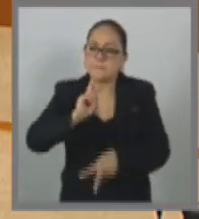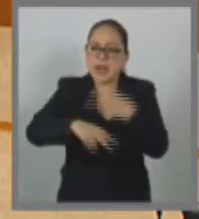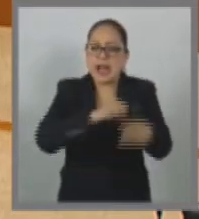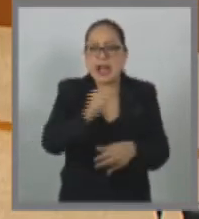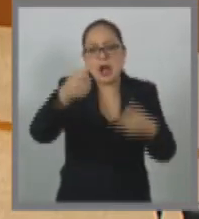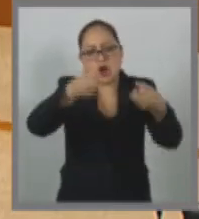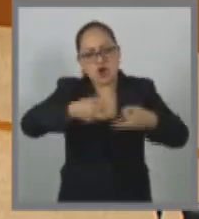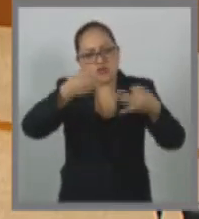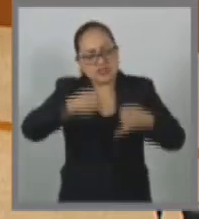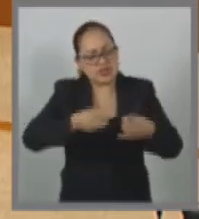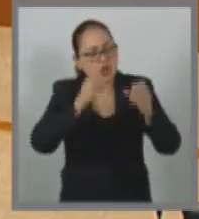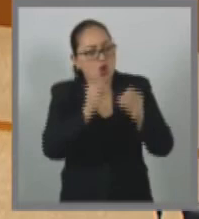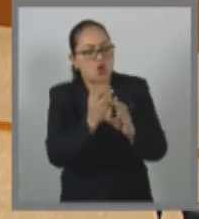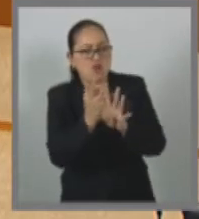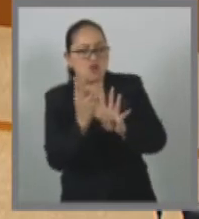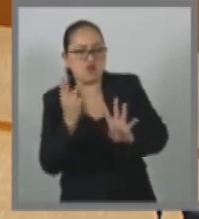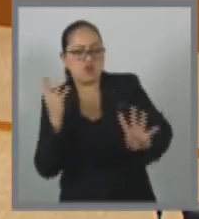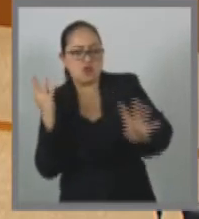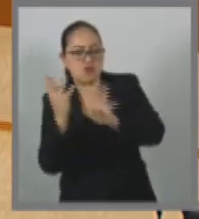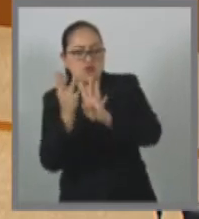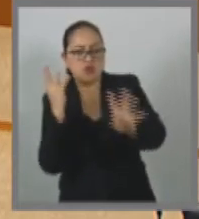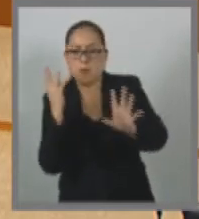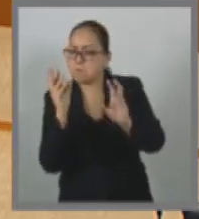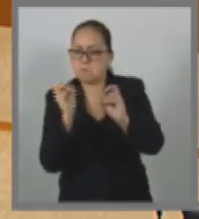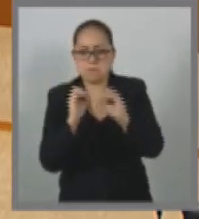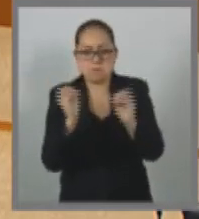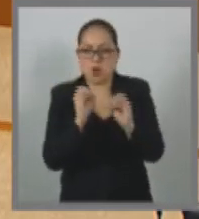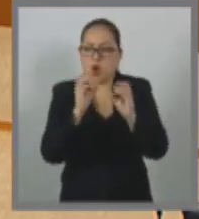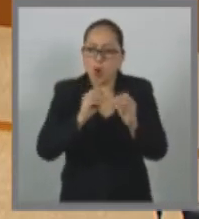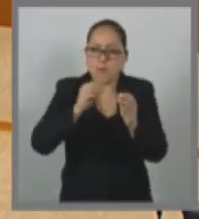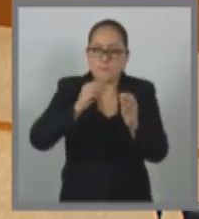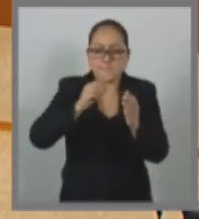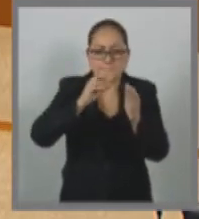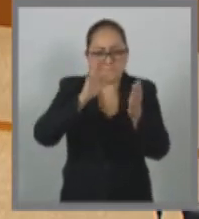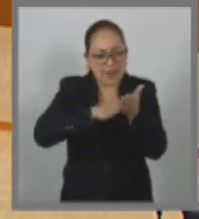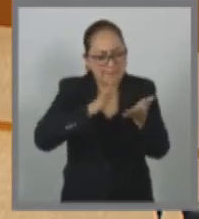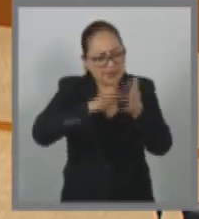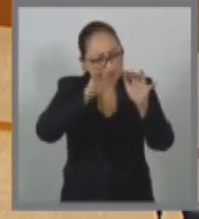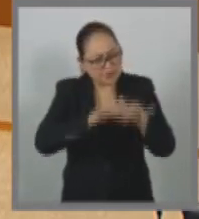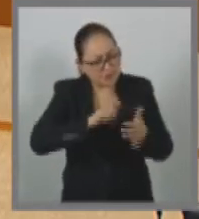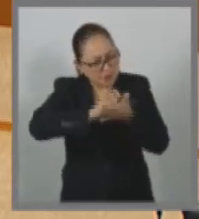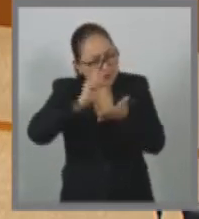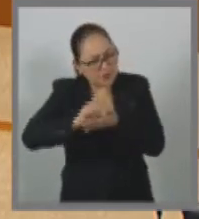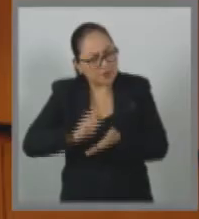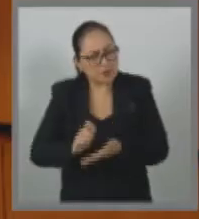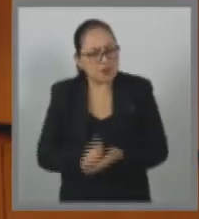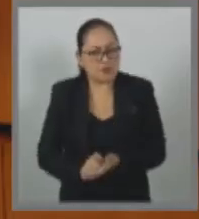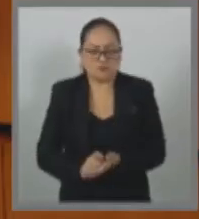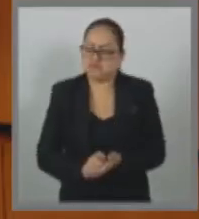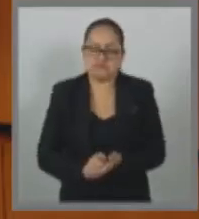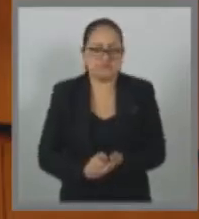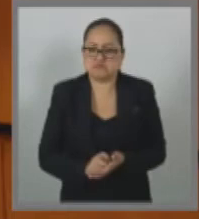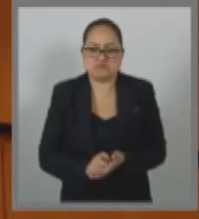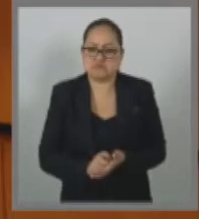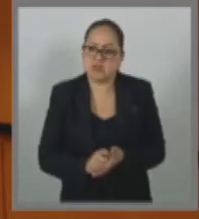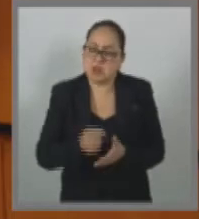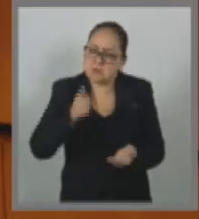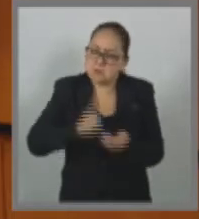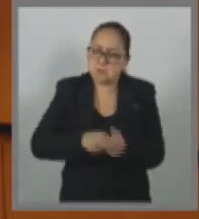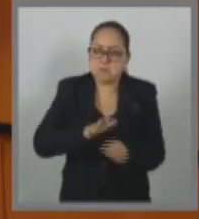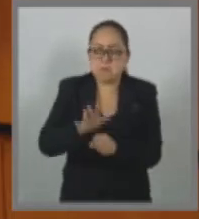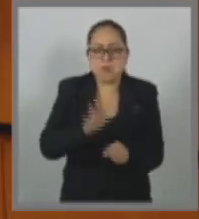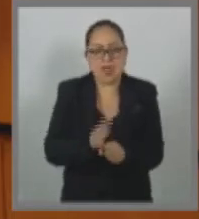oficinas, ni hacer largas filas, ni llenar formatos para realizar muchos trámites y servicios. Toda la